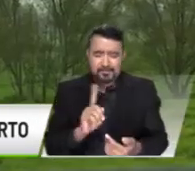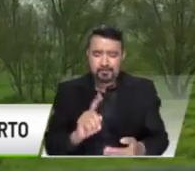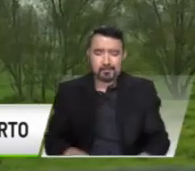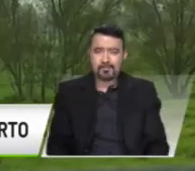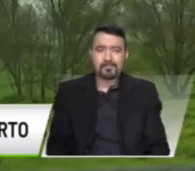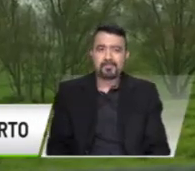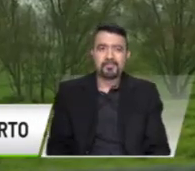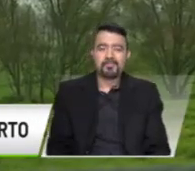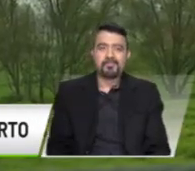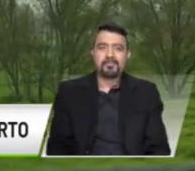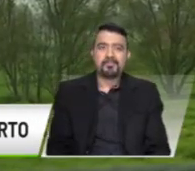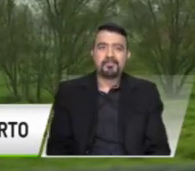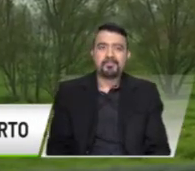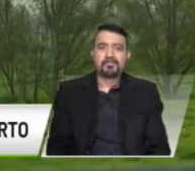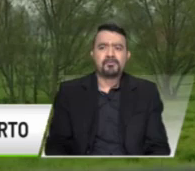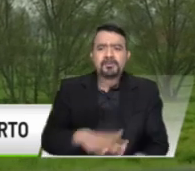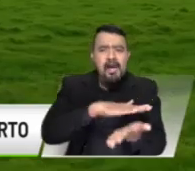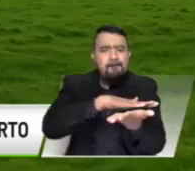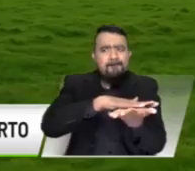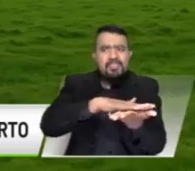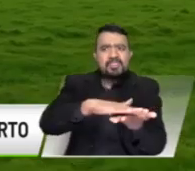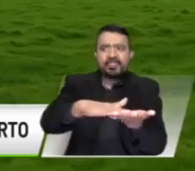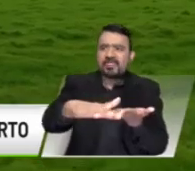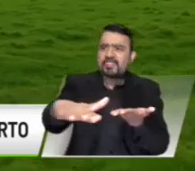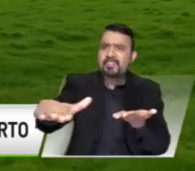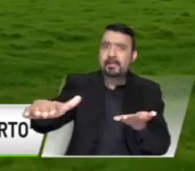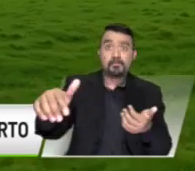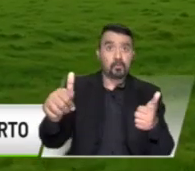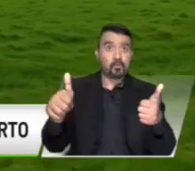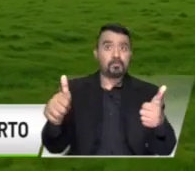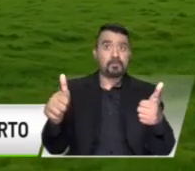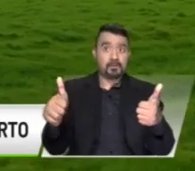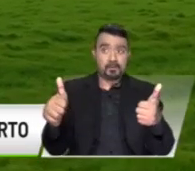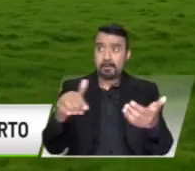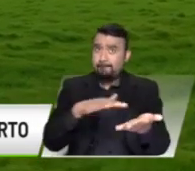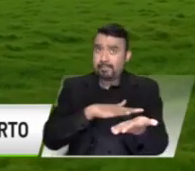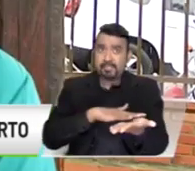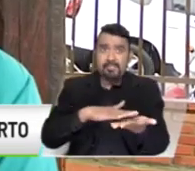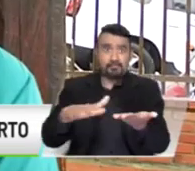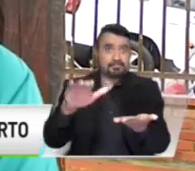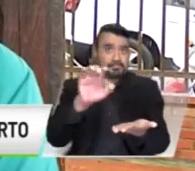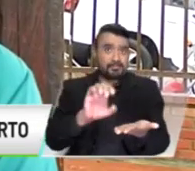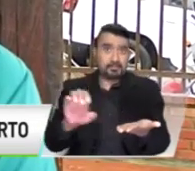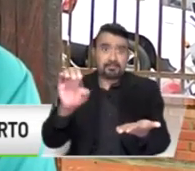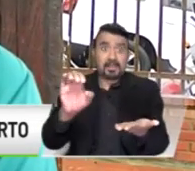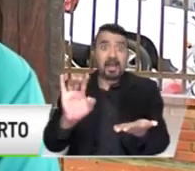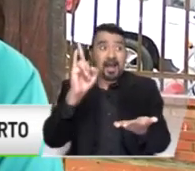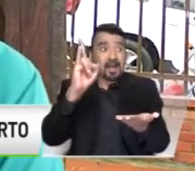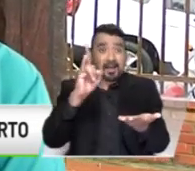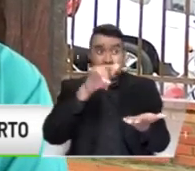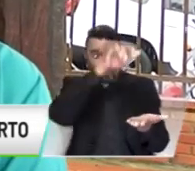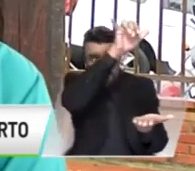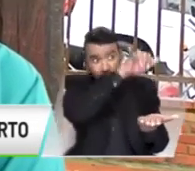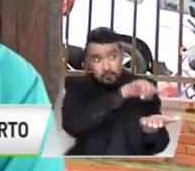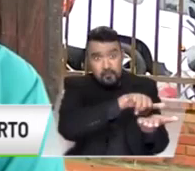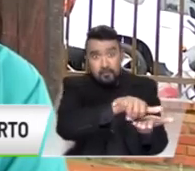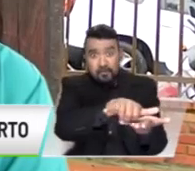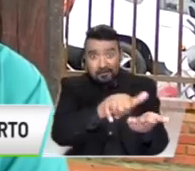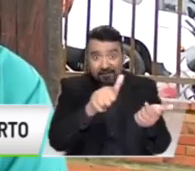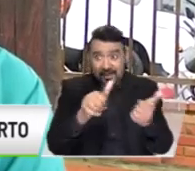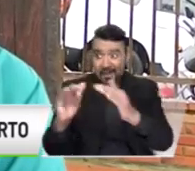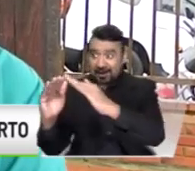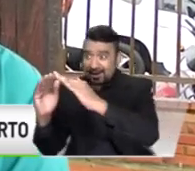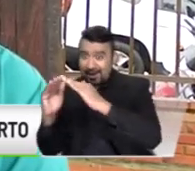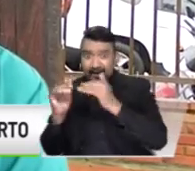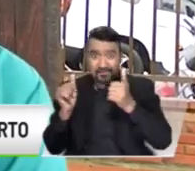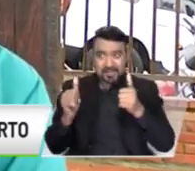llano que la verdad es muy sano, es un lugar muy agradable para vivir, ya con ese aeropuerto entonces no seguiría siendo como el